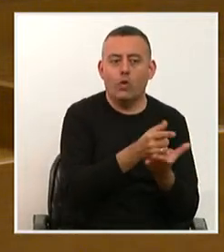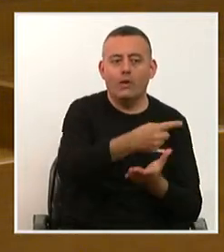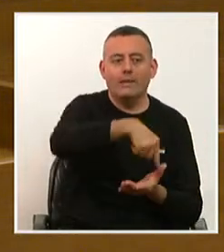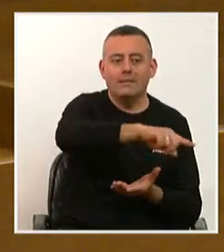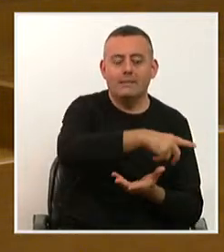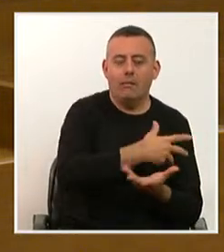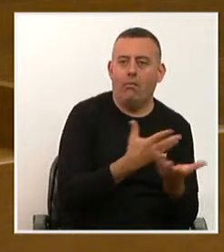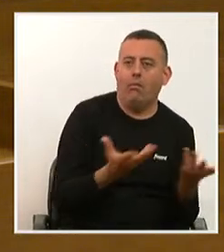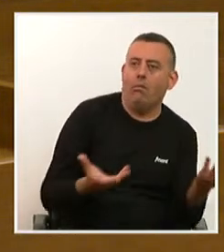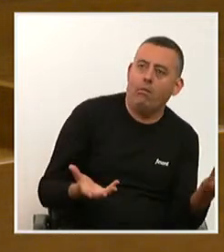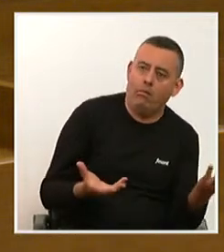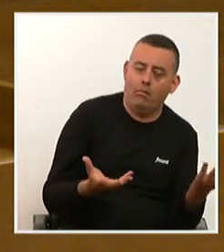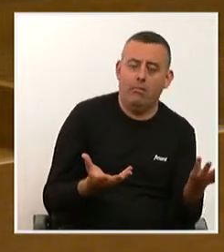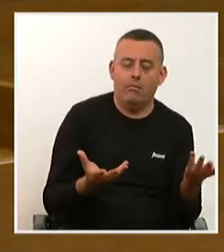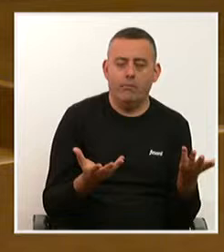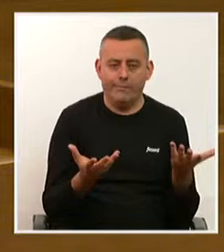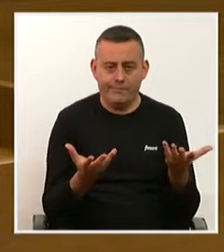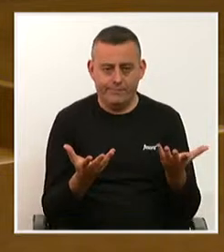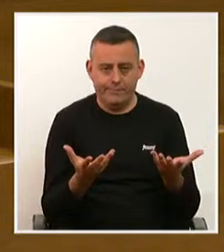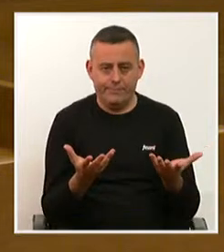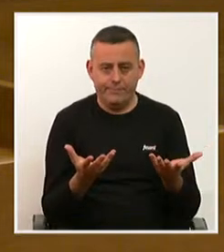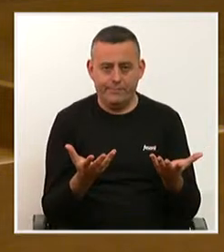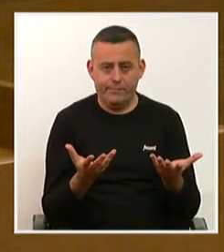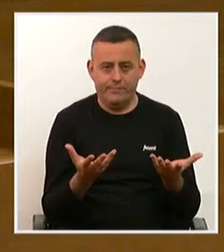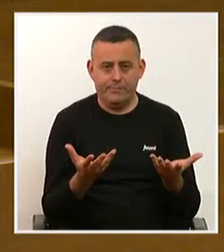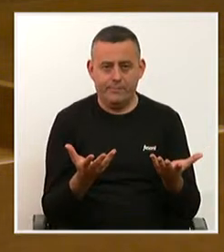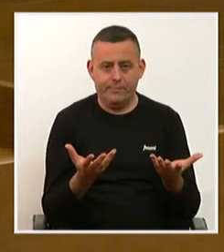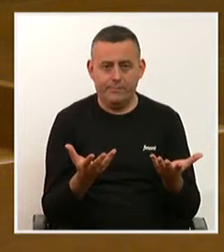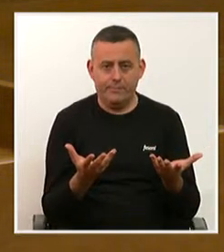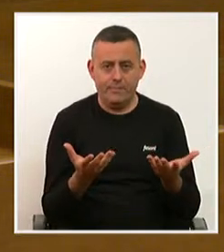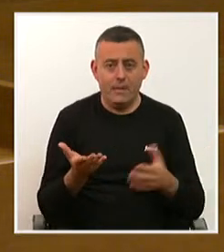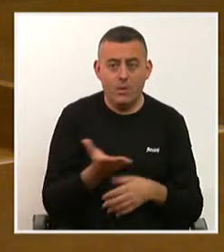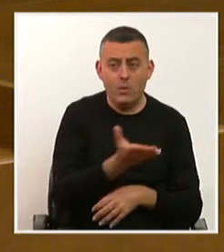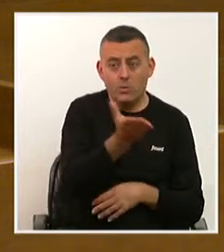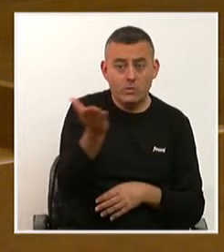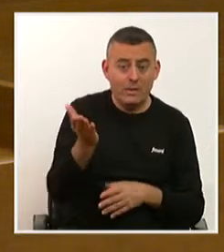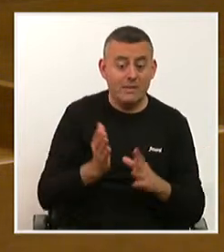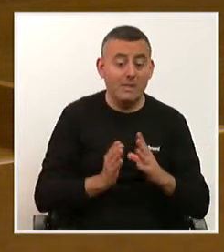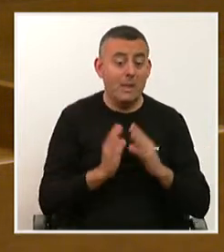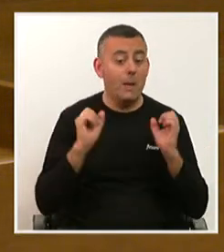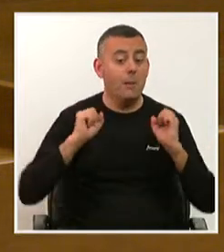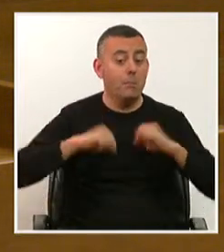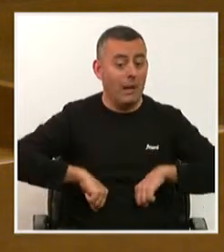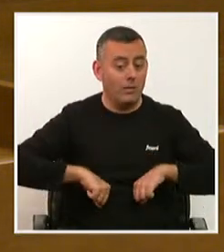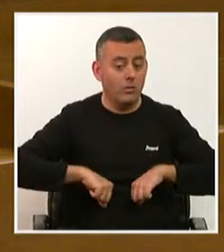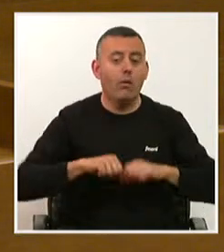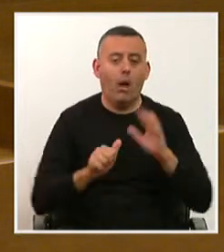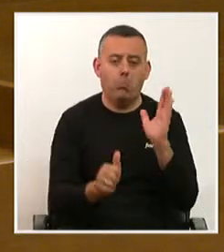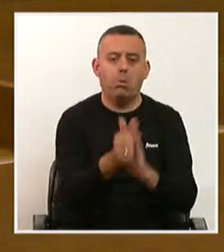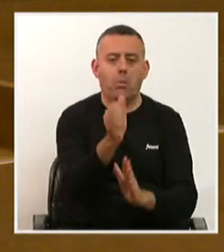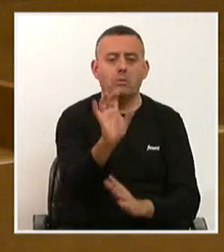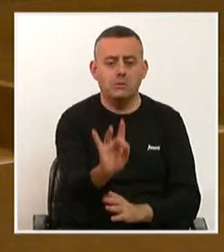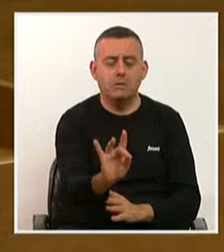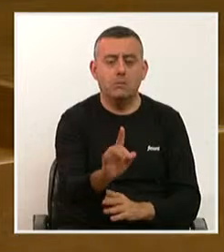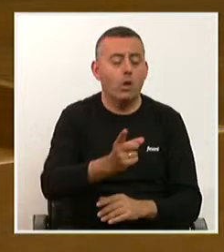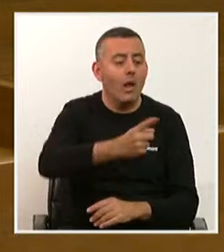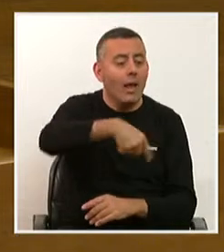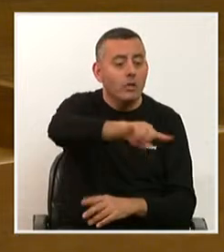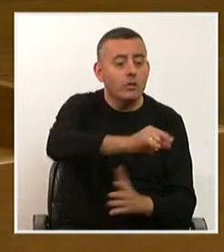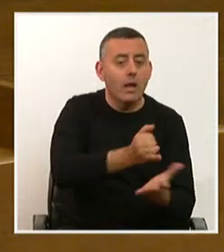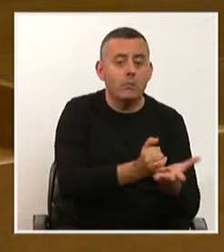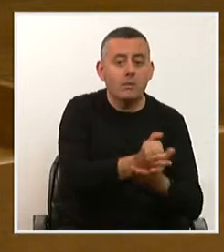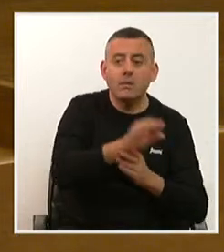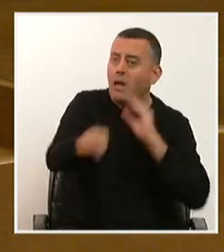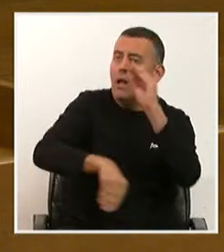caballos es decir Y ustedes lo aprobaron dicho pacto pese a las llamadas de atención tanto de nuestros agricultores como de los